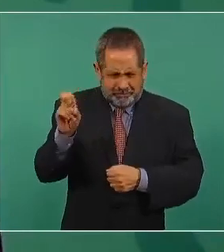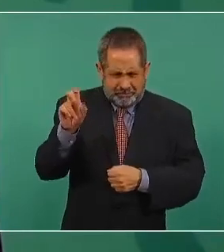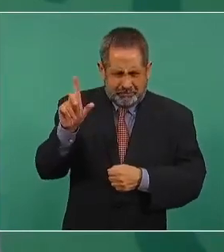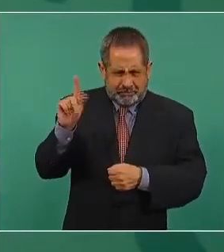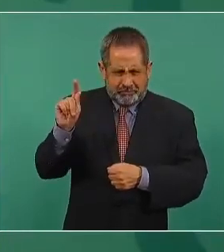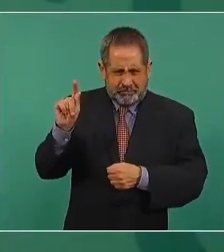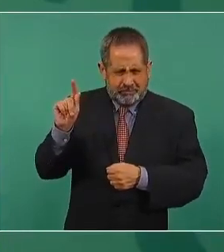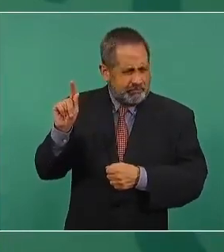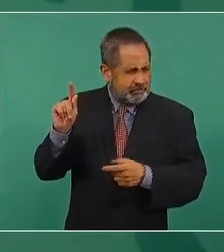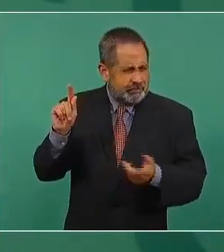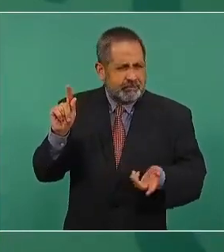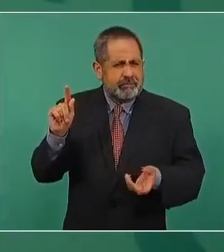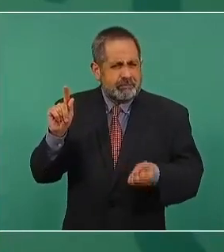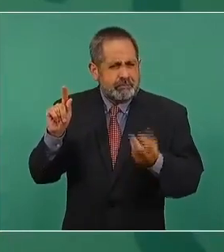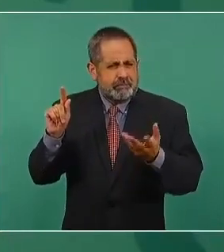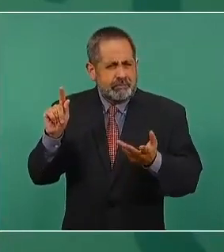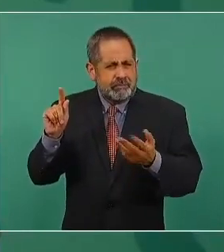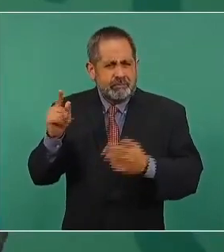270 votos,